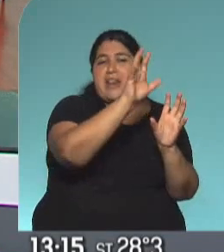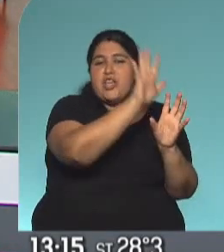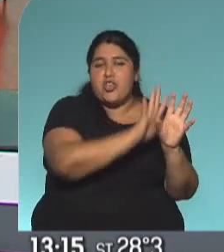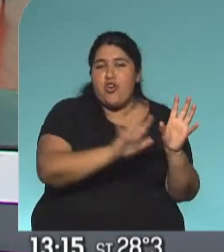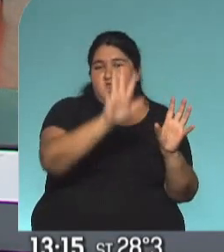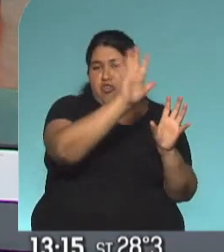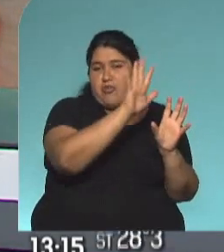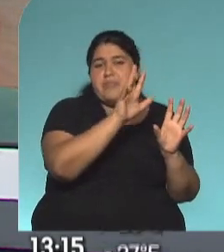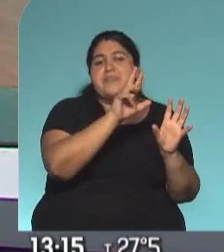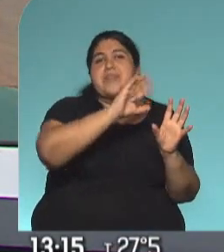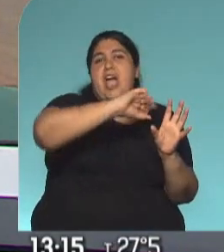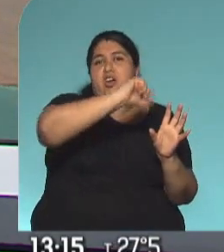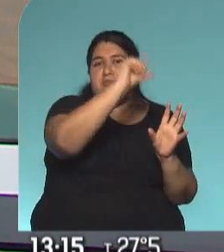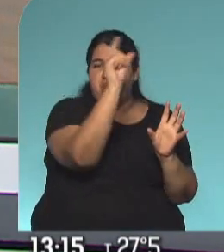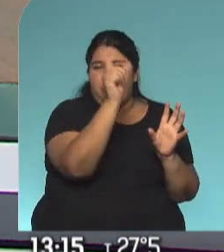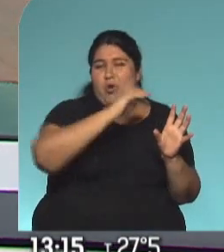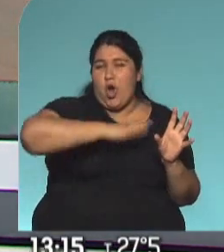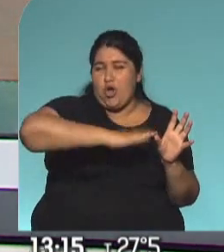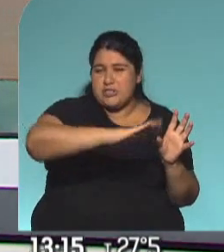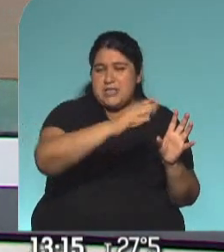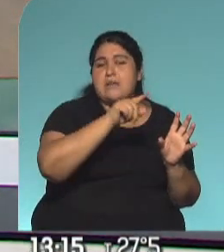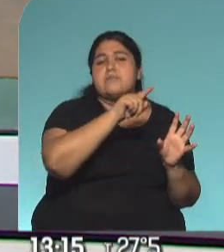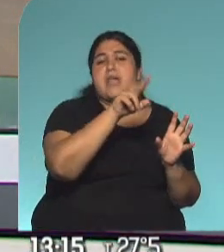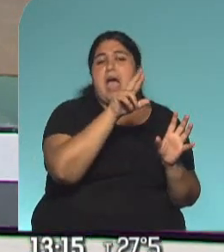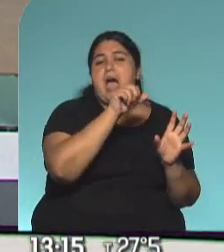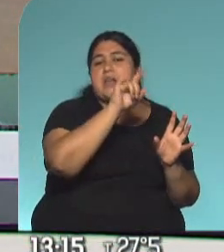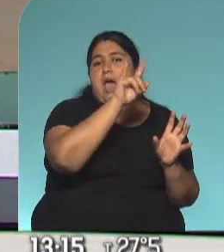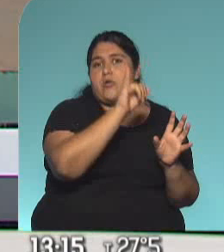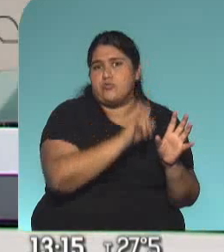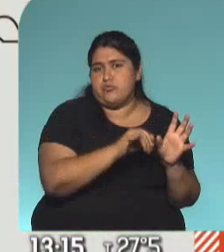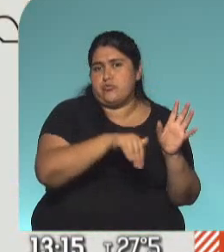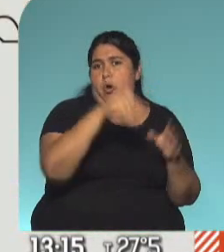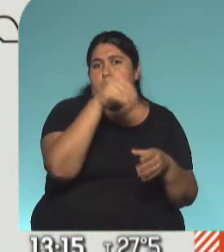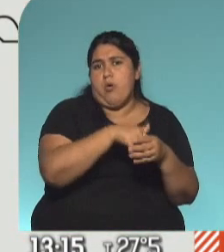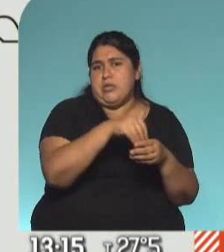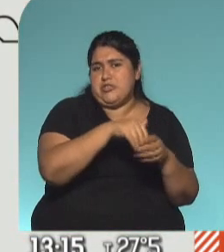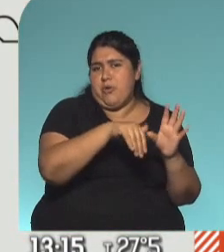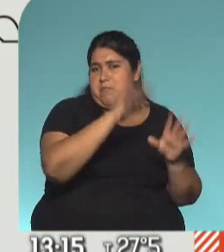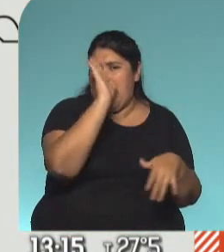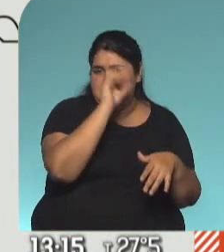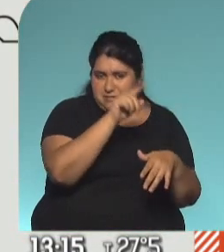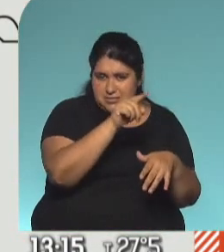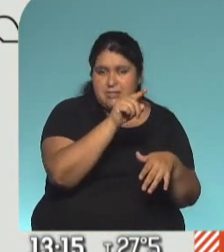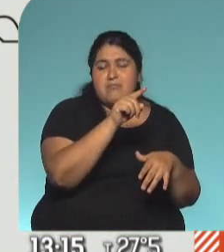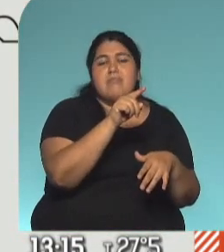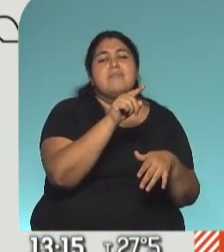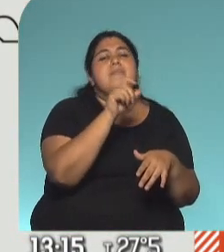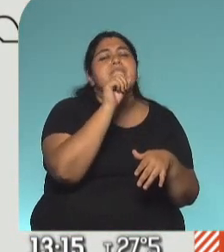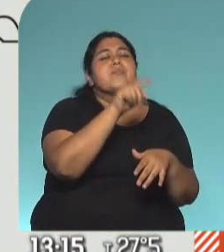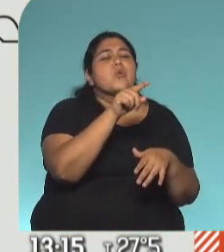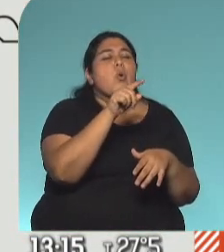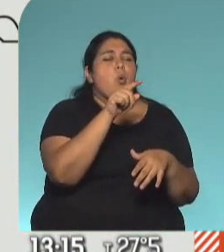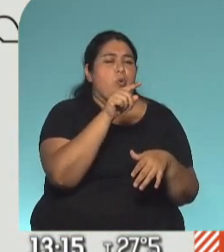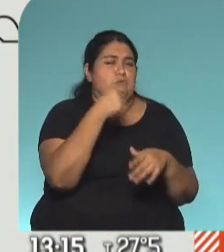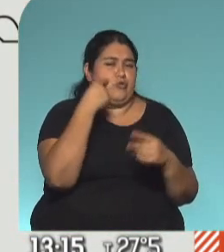que es la zona de la costa, donde Andrés Arauz consiguió más votos, digamos, comparativamente con sus oponentes.